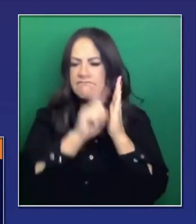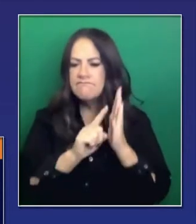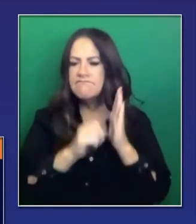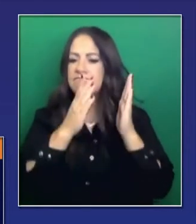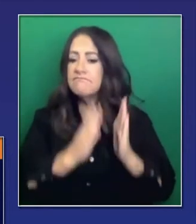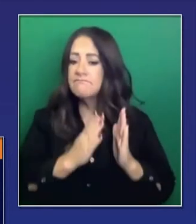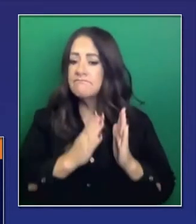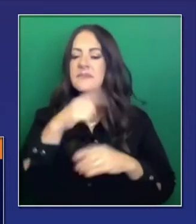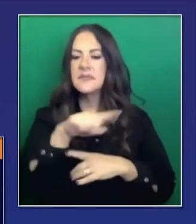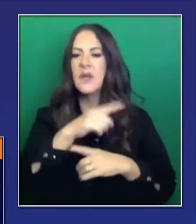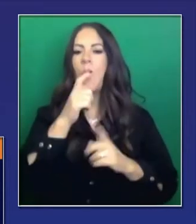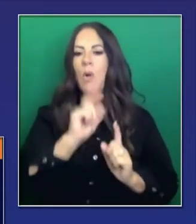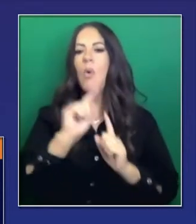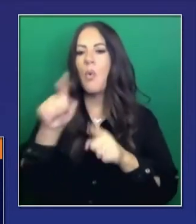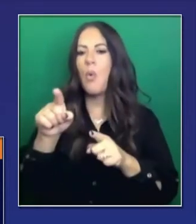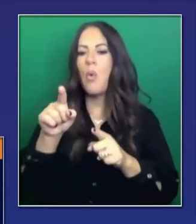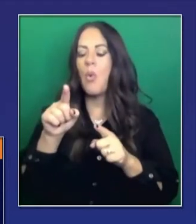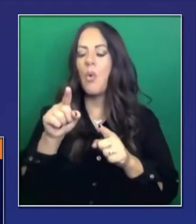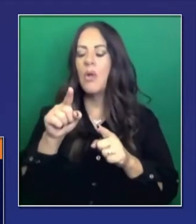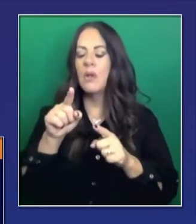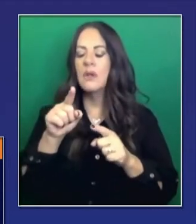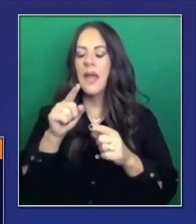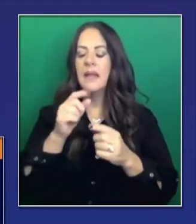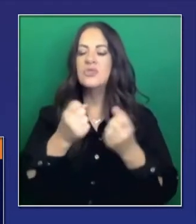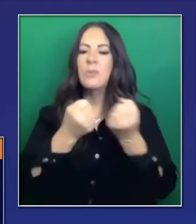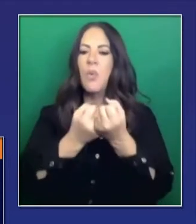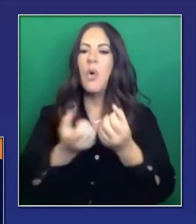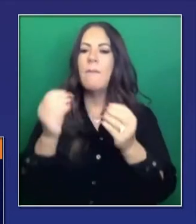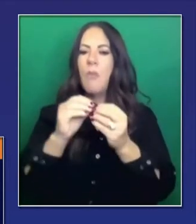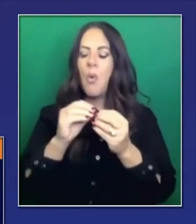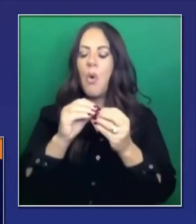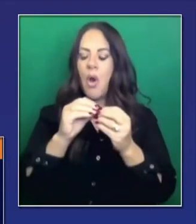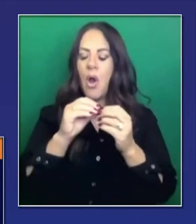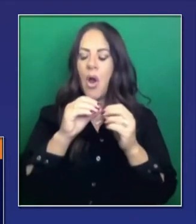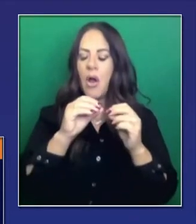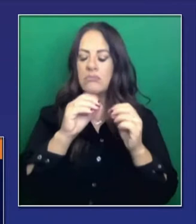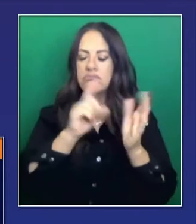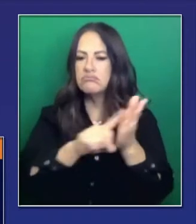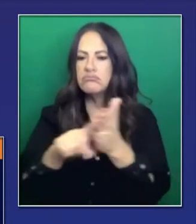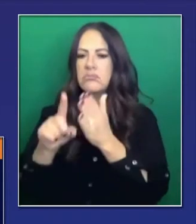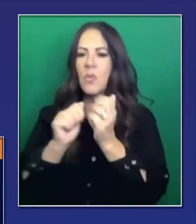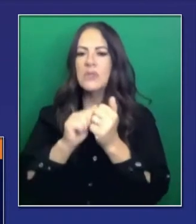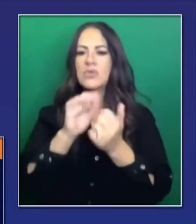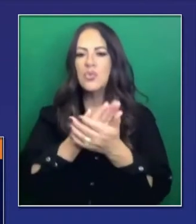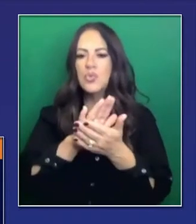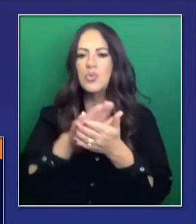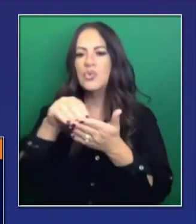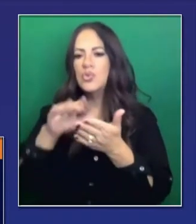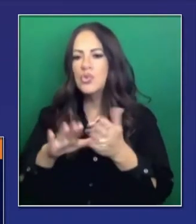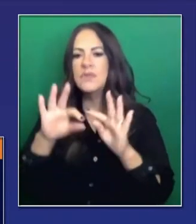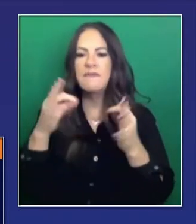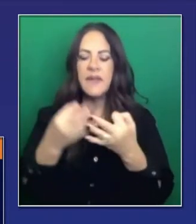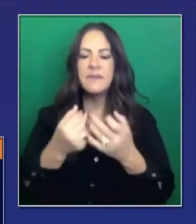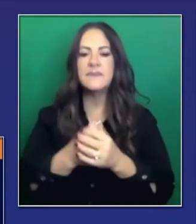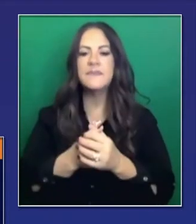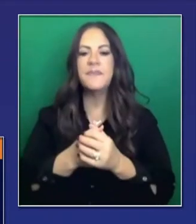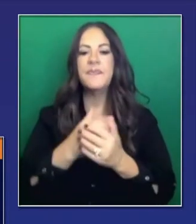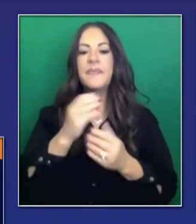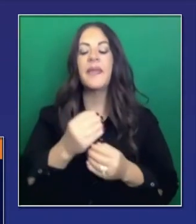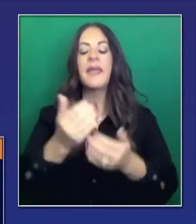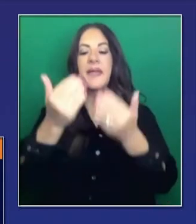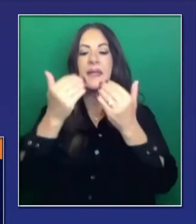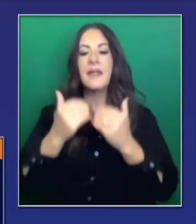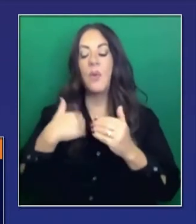la aplicación del rastreo. Haremos más en ese espacio, concentrándonos más en las escuelas. En la administración de